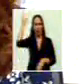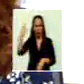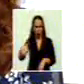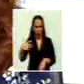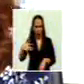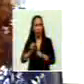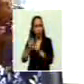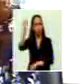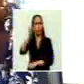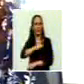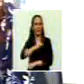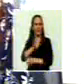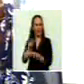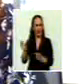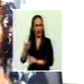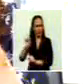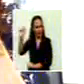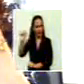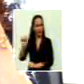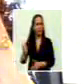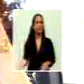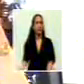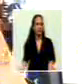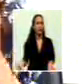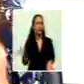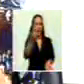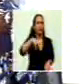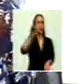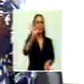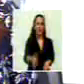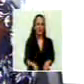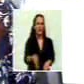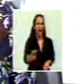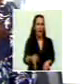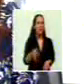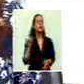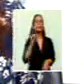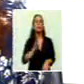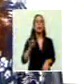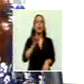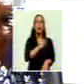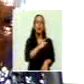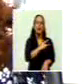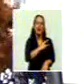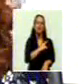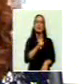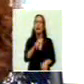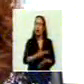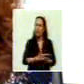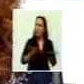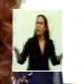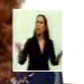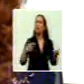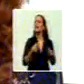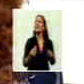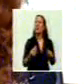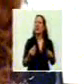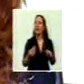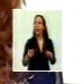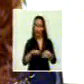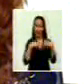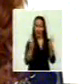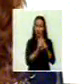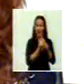Ustedes saben que además las universidades públicas congregan al 77